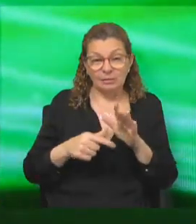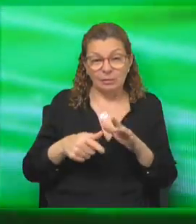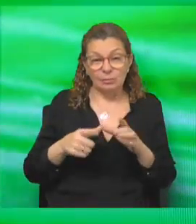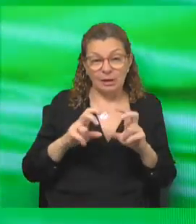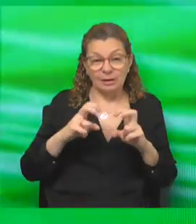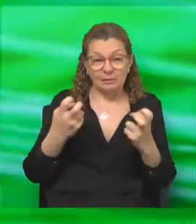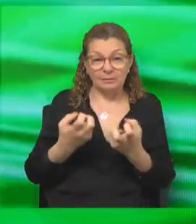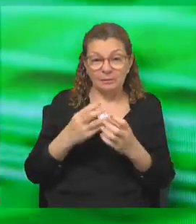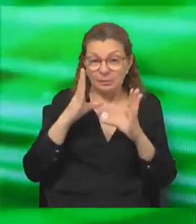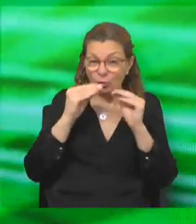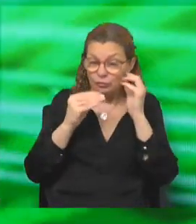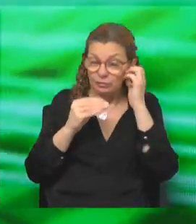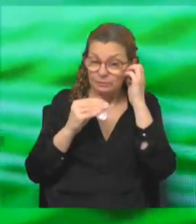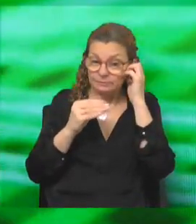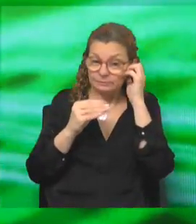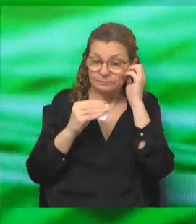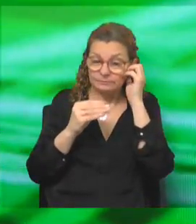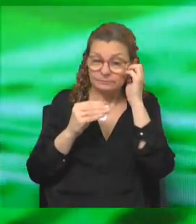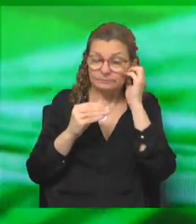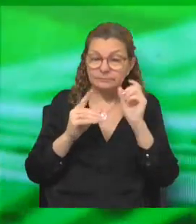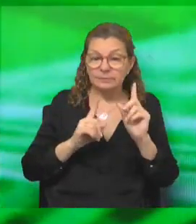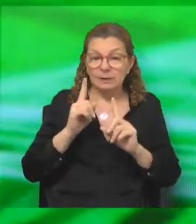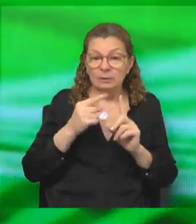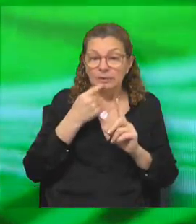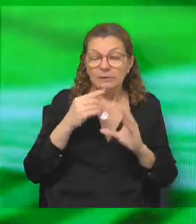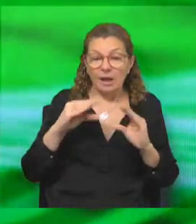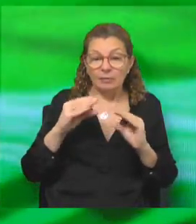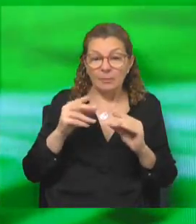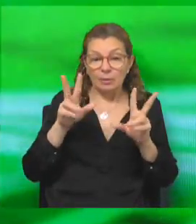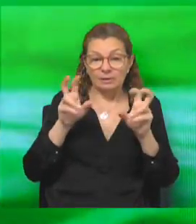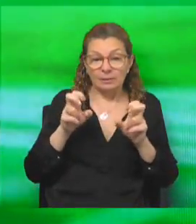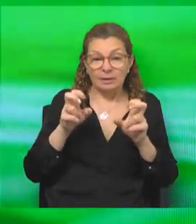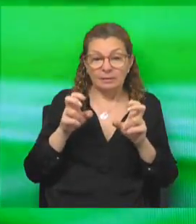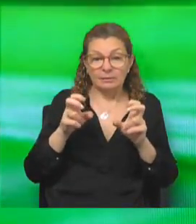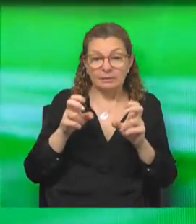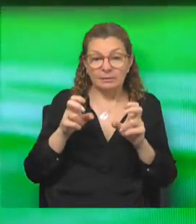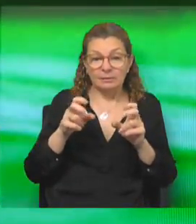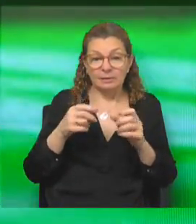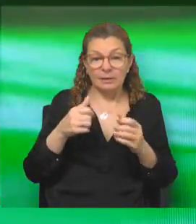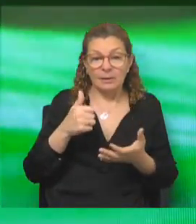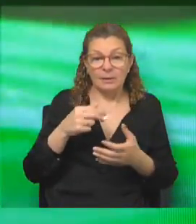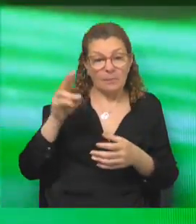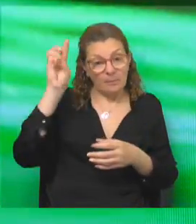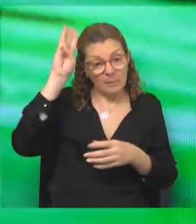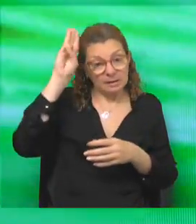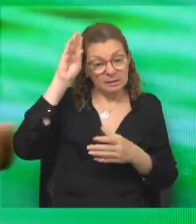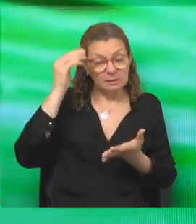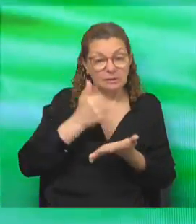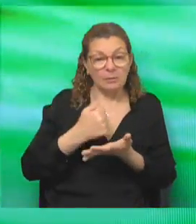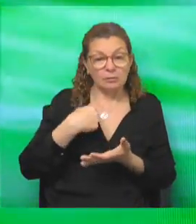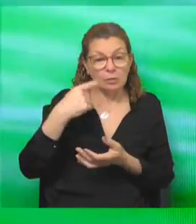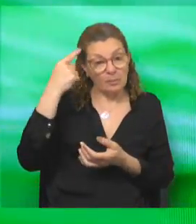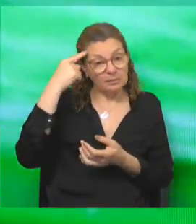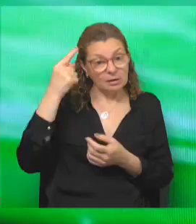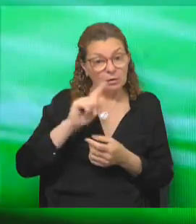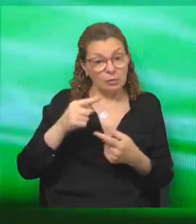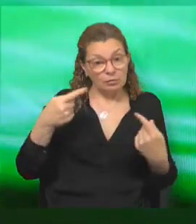cena Incluso en al en alguna parte hablamos del tema manini estaba no dijo nada Yo pensé que no estaba